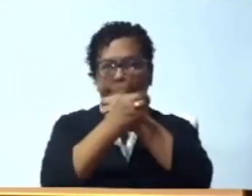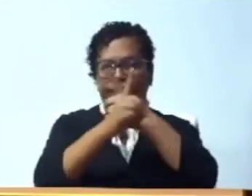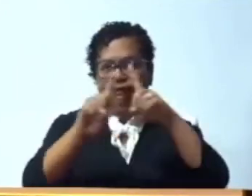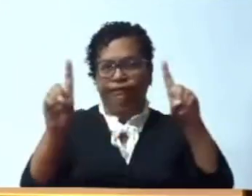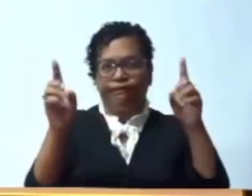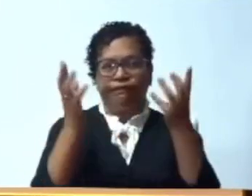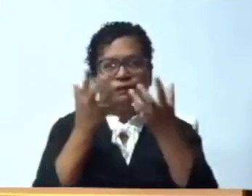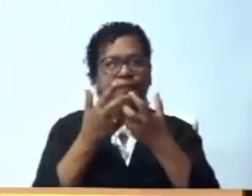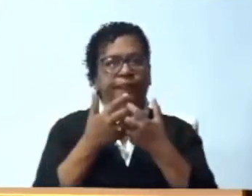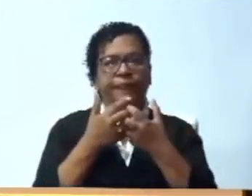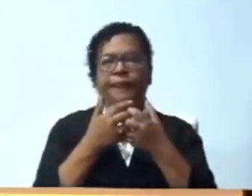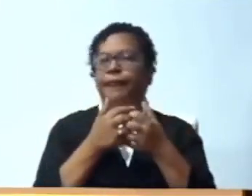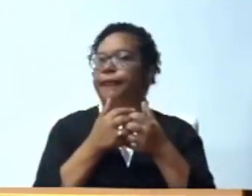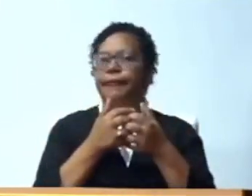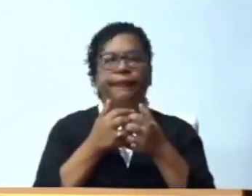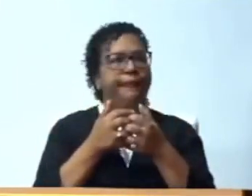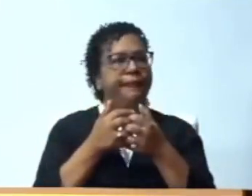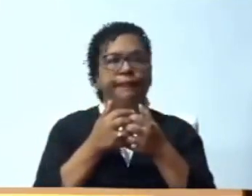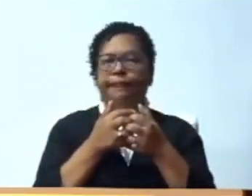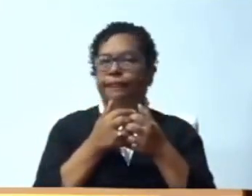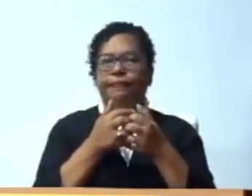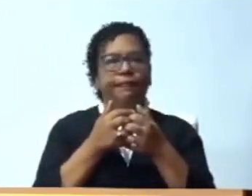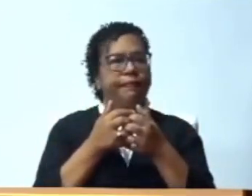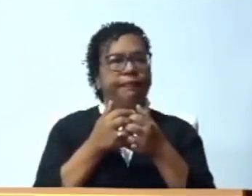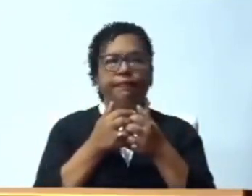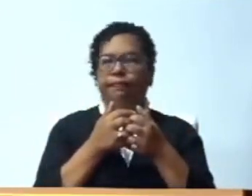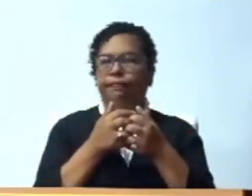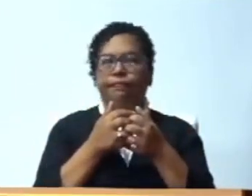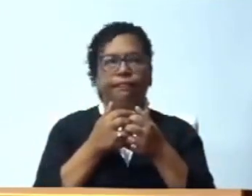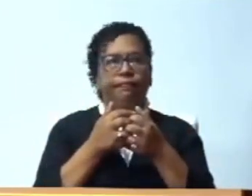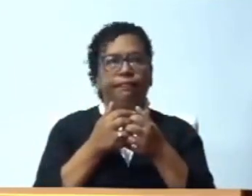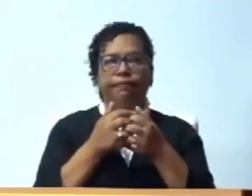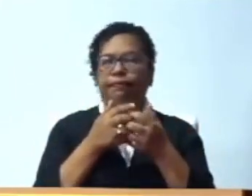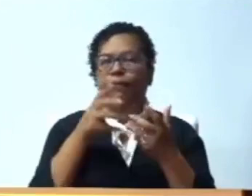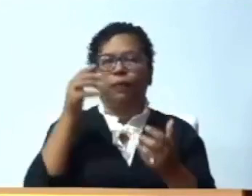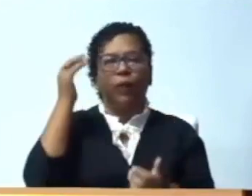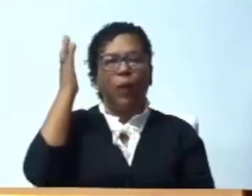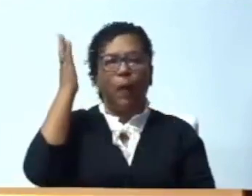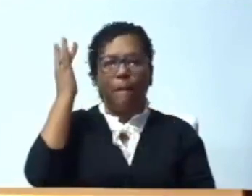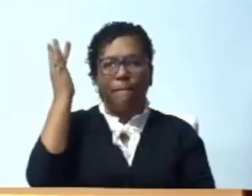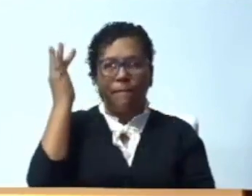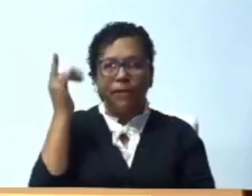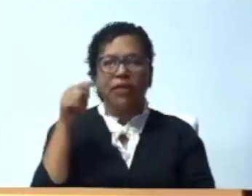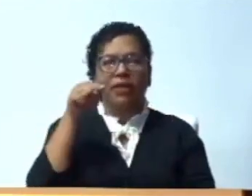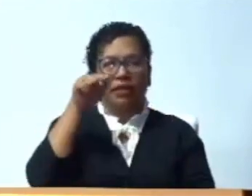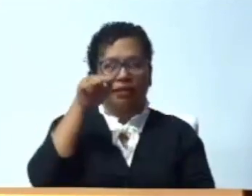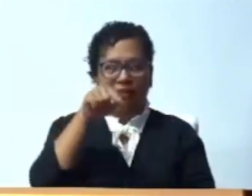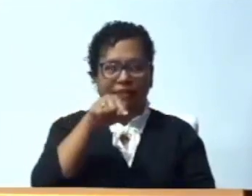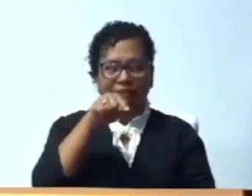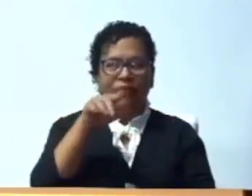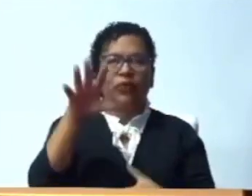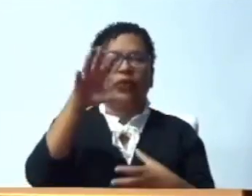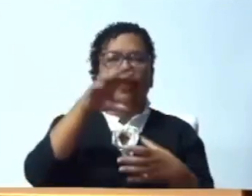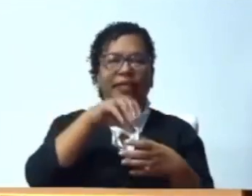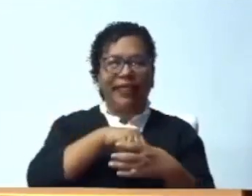día los organismos represivos del Estado dominicano